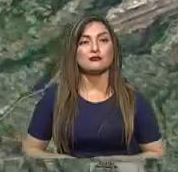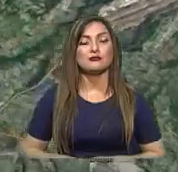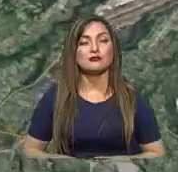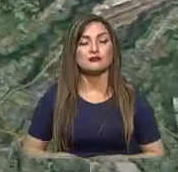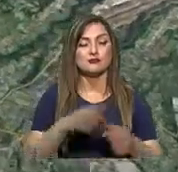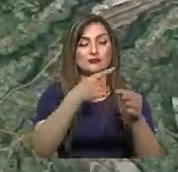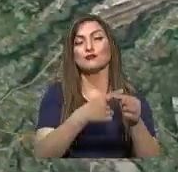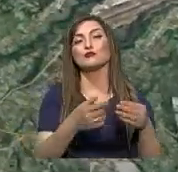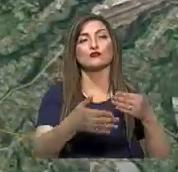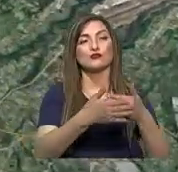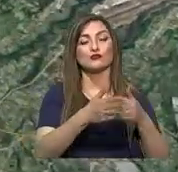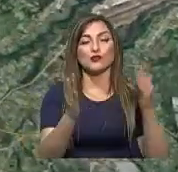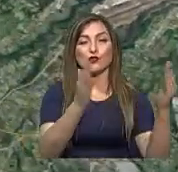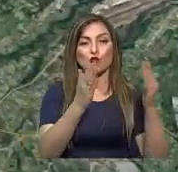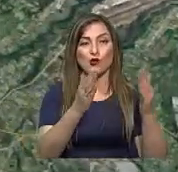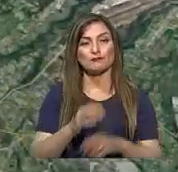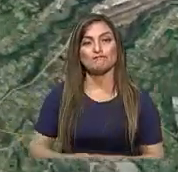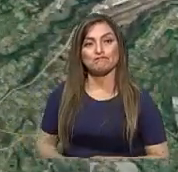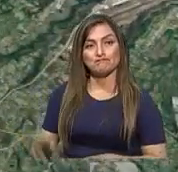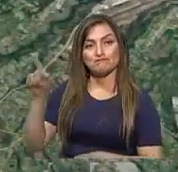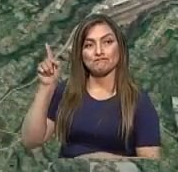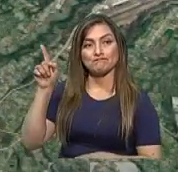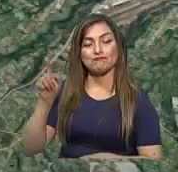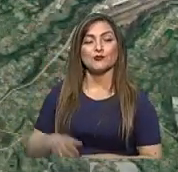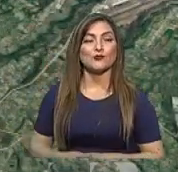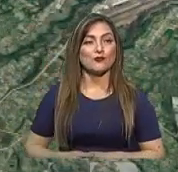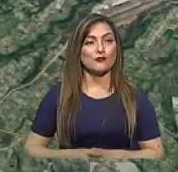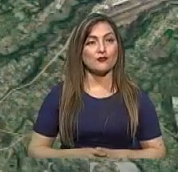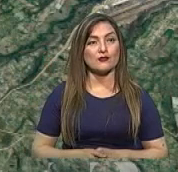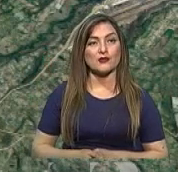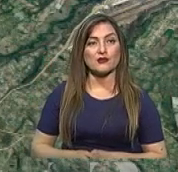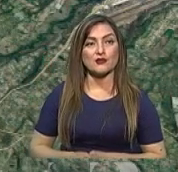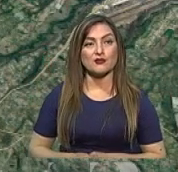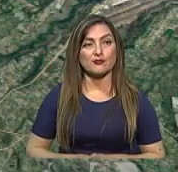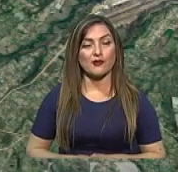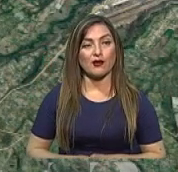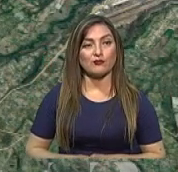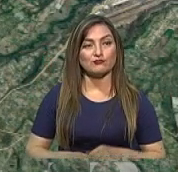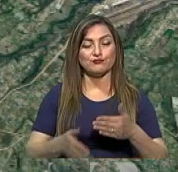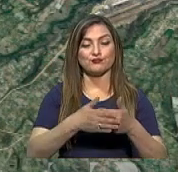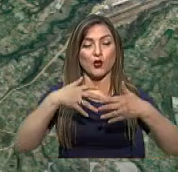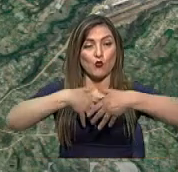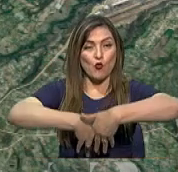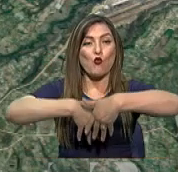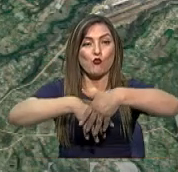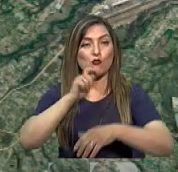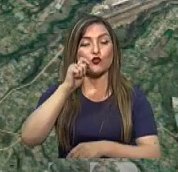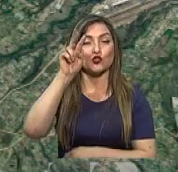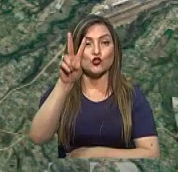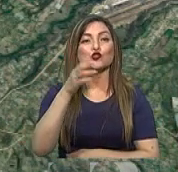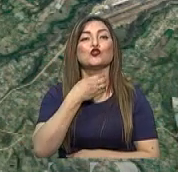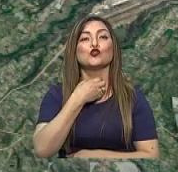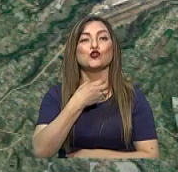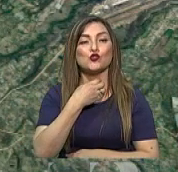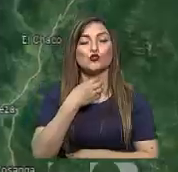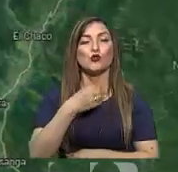en quito cierres esporádicos en la avenida panamericana norte y leonidas proaño se registran movilizaciones en la avenida 2 de agosto